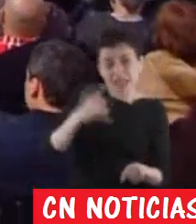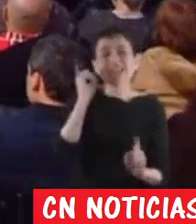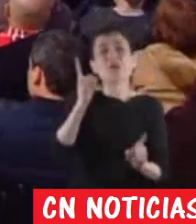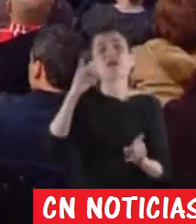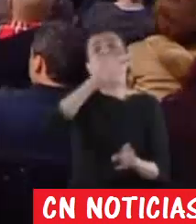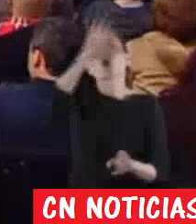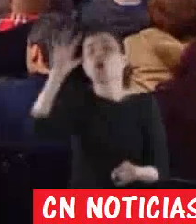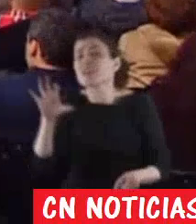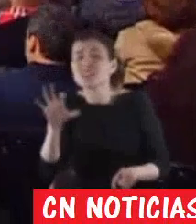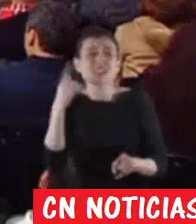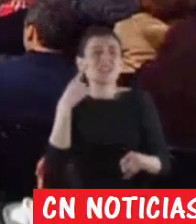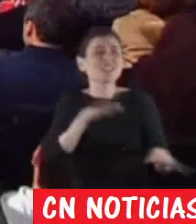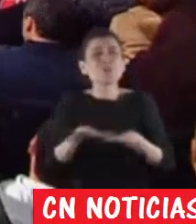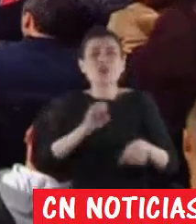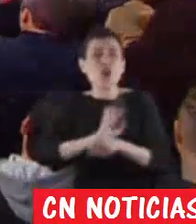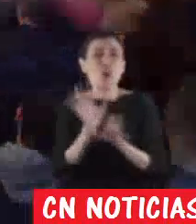calamidad sanitaria